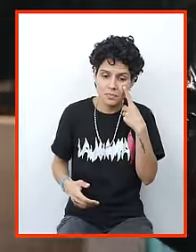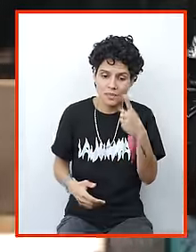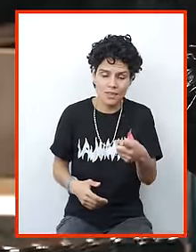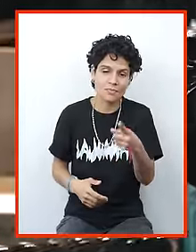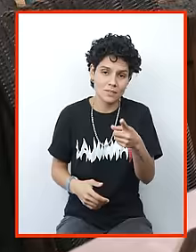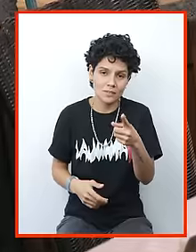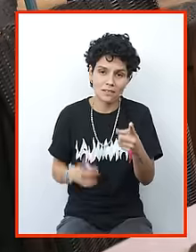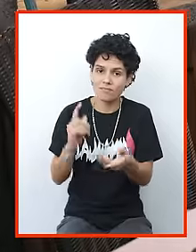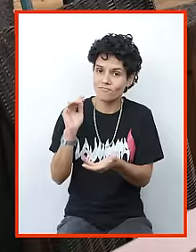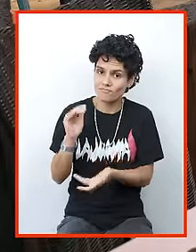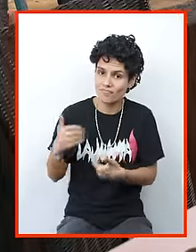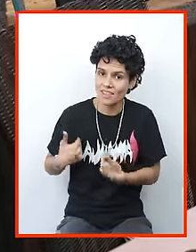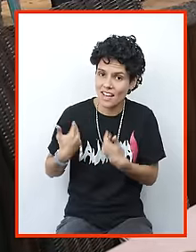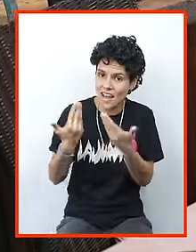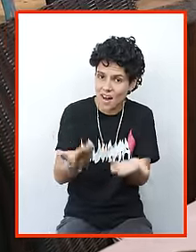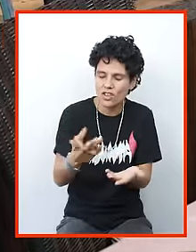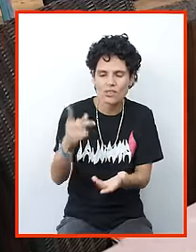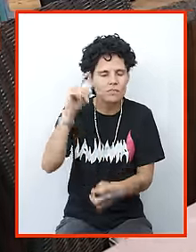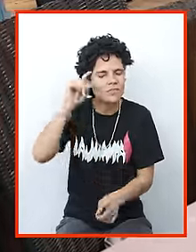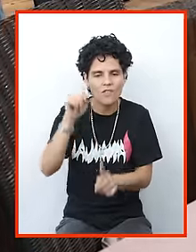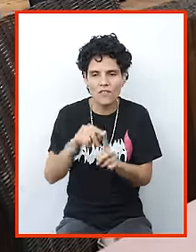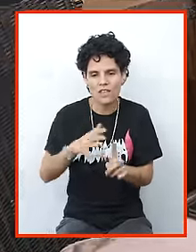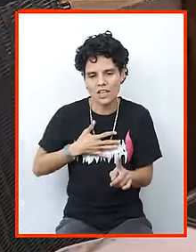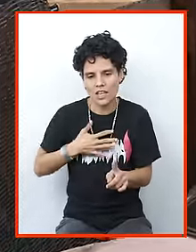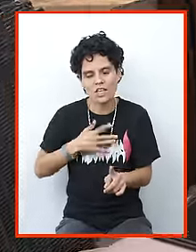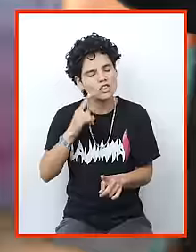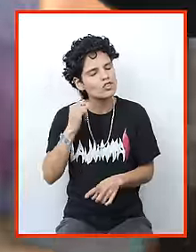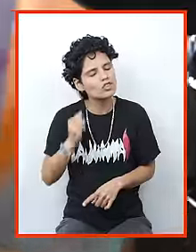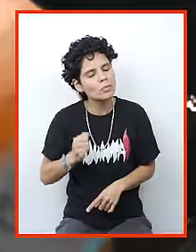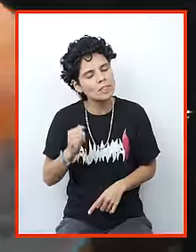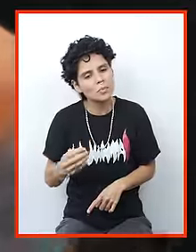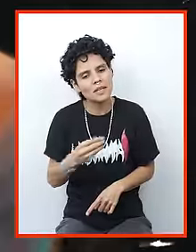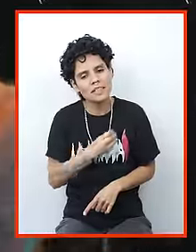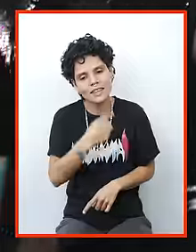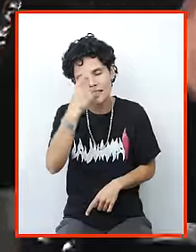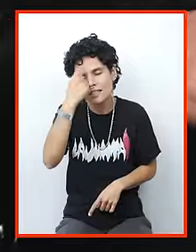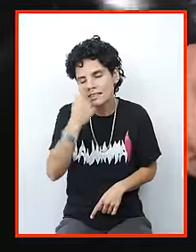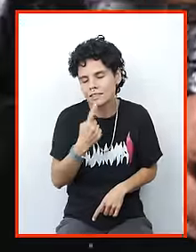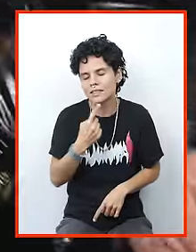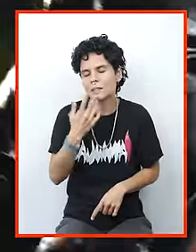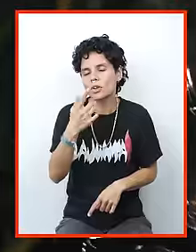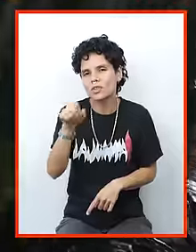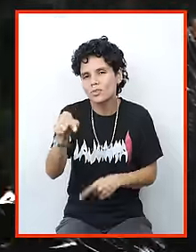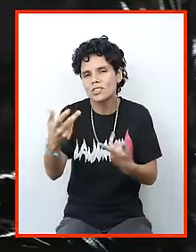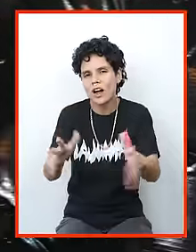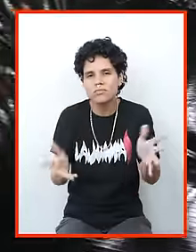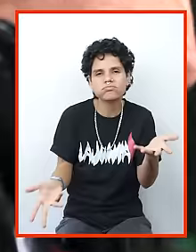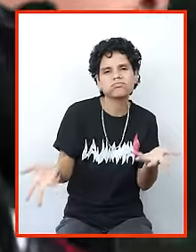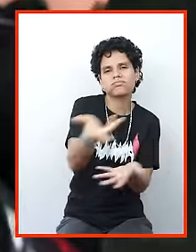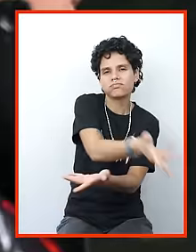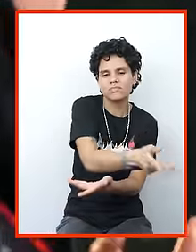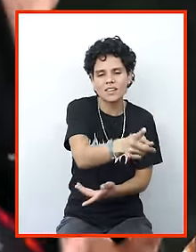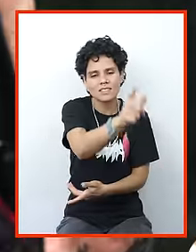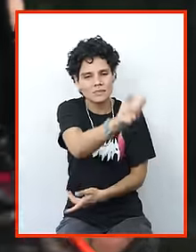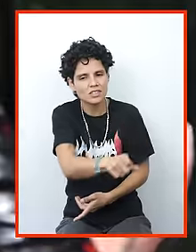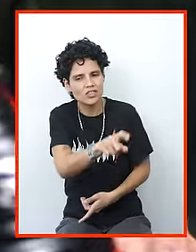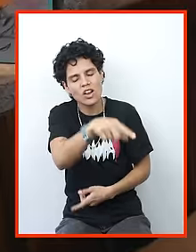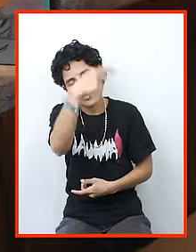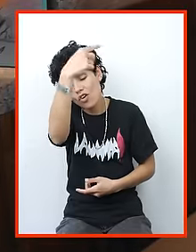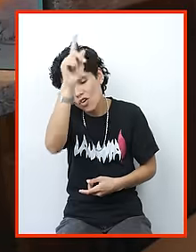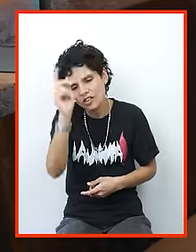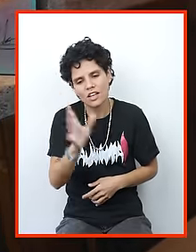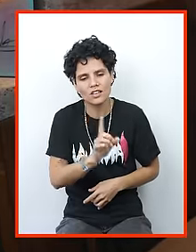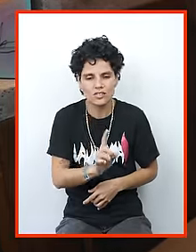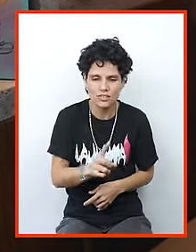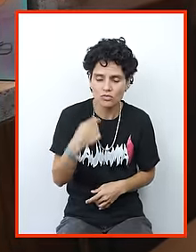este regalo porque esta canción, compadre, a mí me gusta, es una de mis favoritas. Y siempre he estado triste por ti. Perdí el Tanjiro. Te volvemos aquí. Fuertecito, gracias. Con mucho cariño. Qué